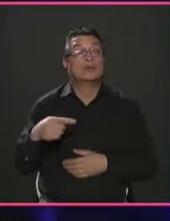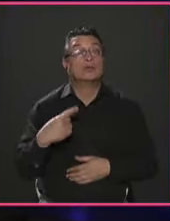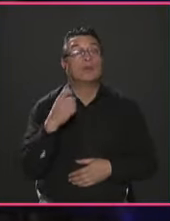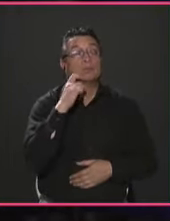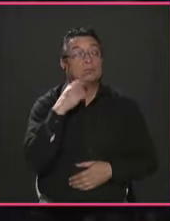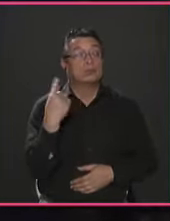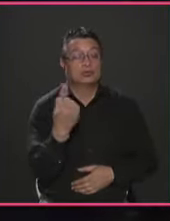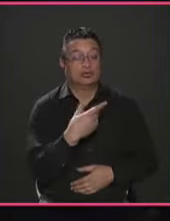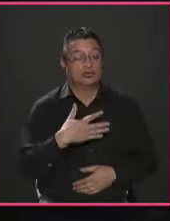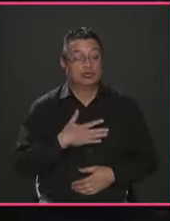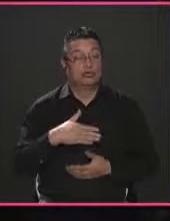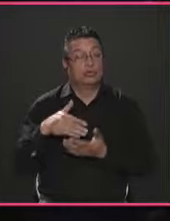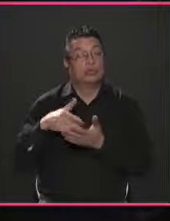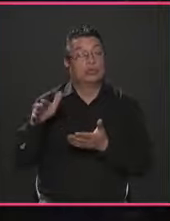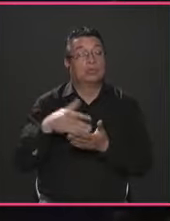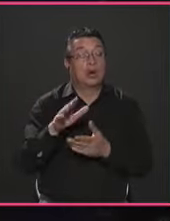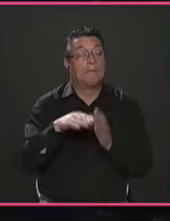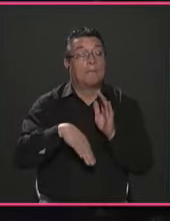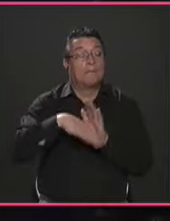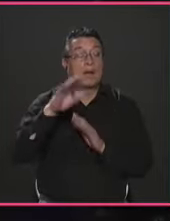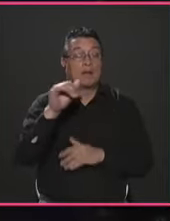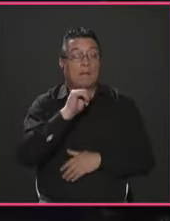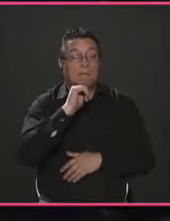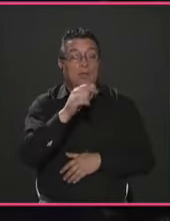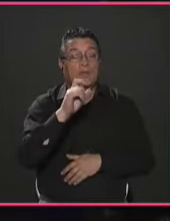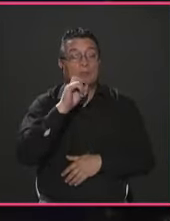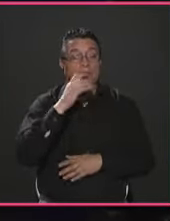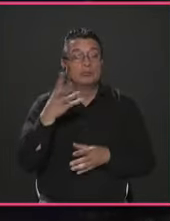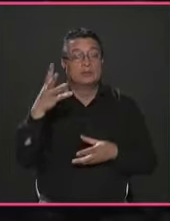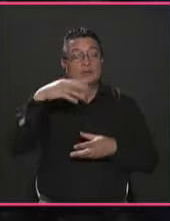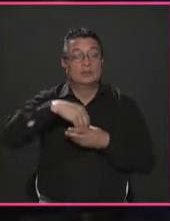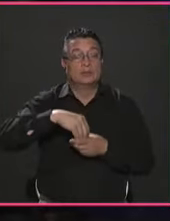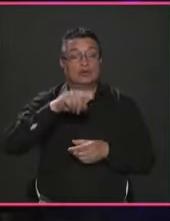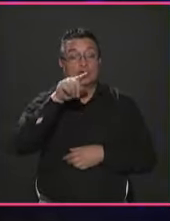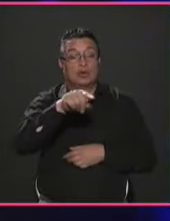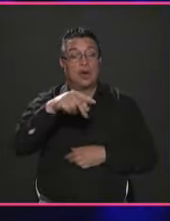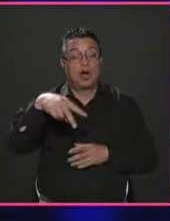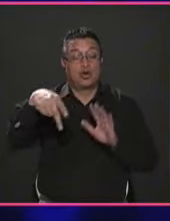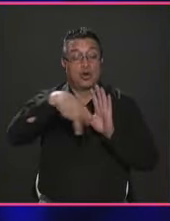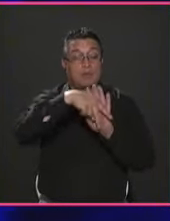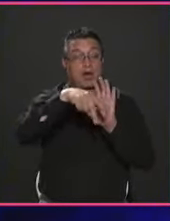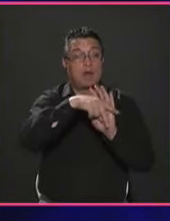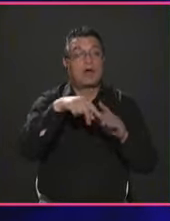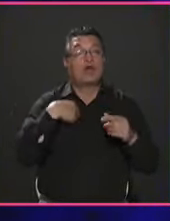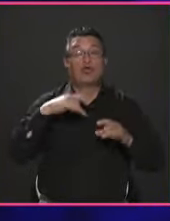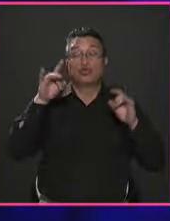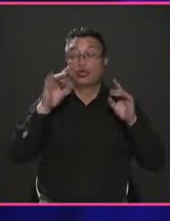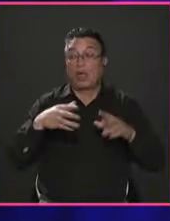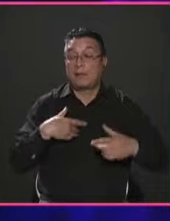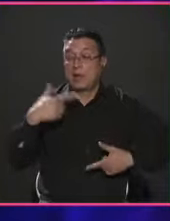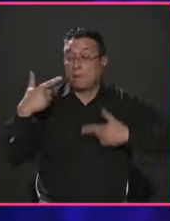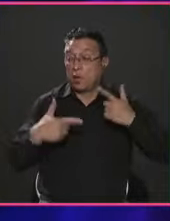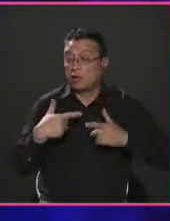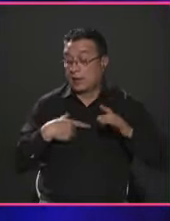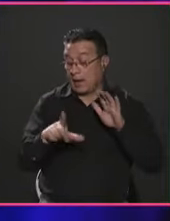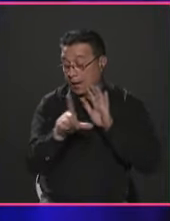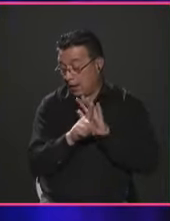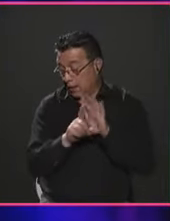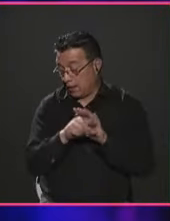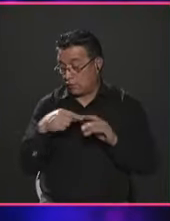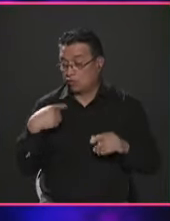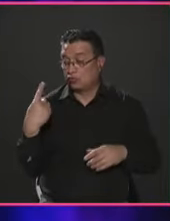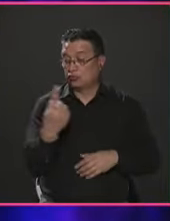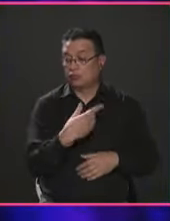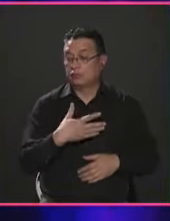dejando atrás al margen Quiénes son los más vulnerables dentro de esta Marco normativo no solamente creamos políticas y leyes para los más privilegiados de